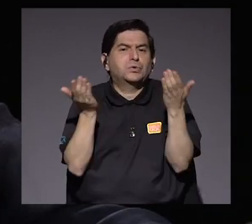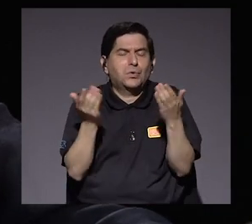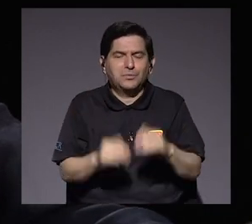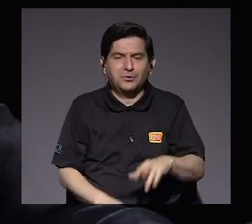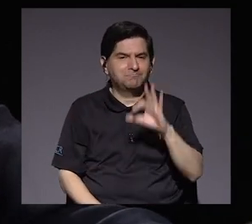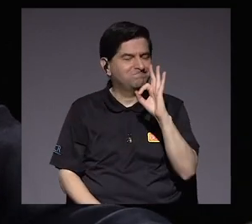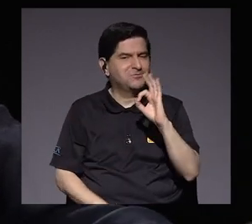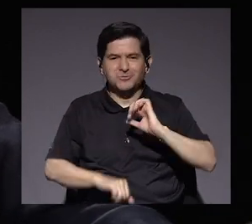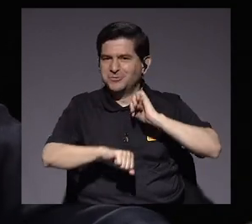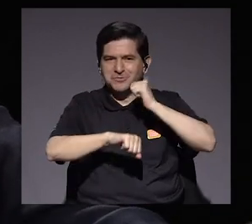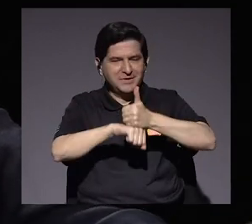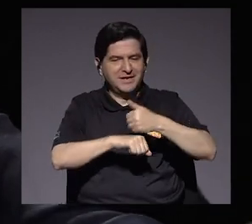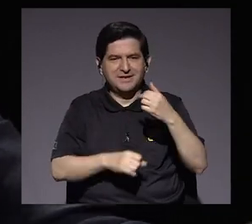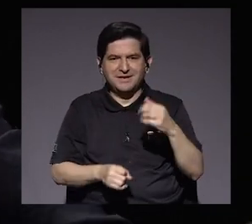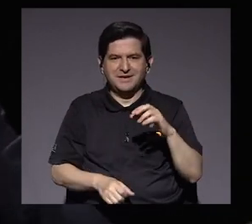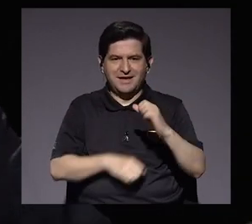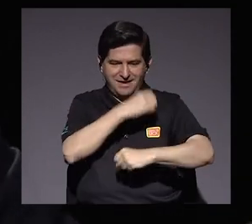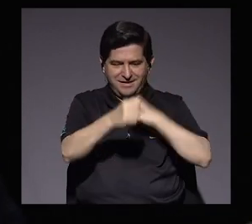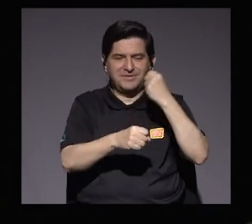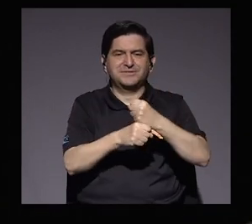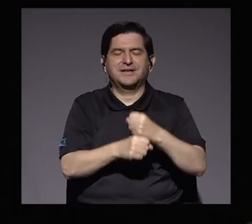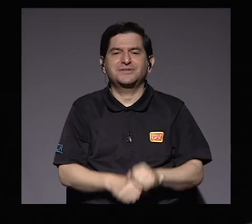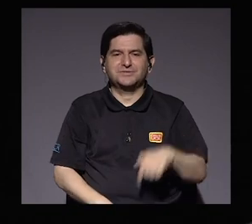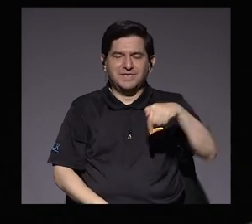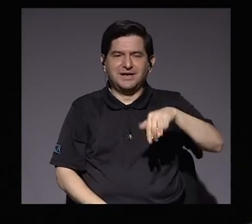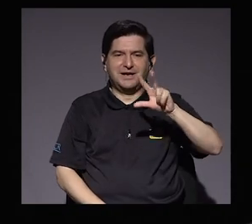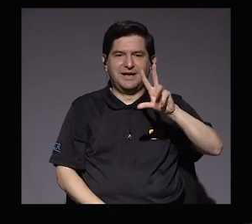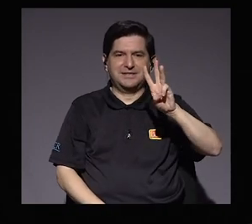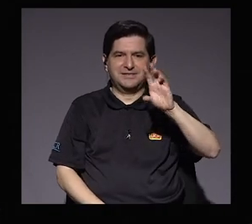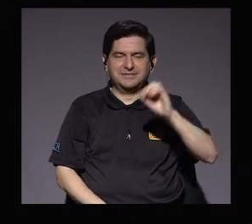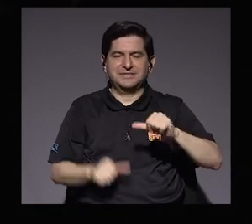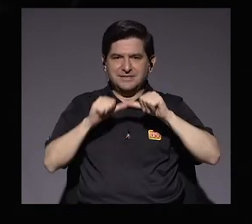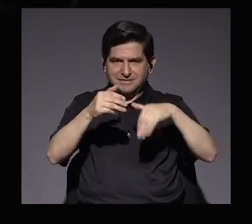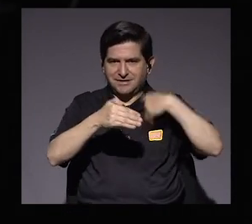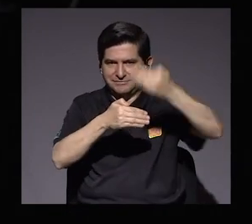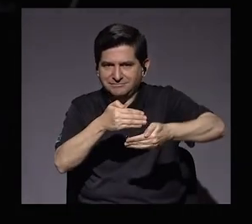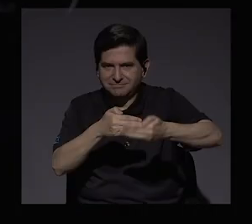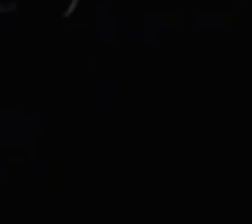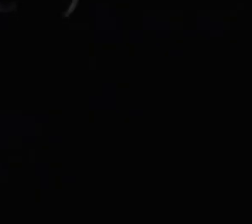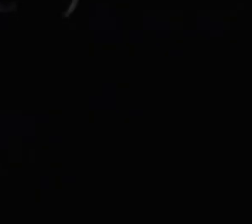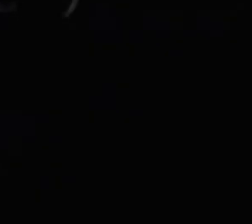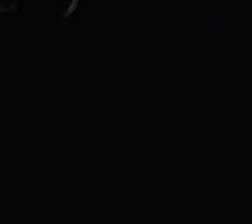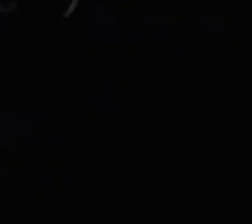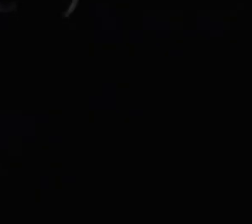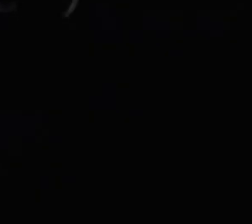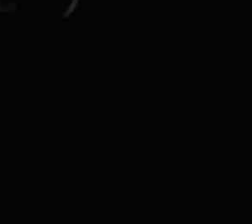tan bien parado en estos años. Estamos en 360, ya ahorita regresamos.